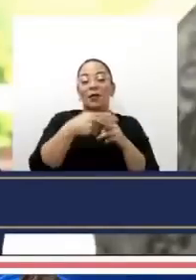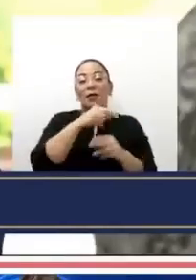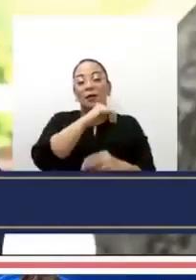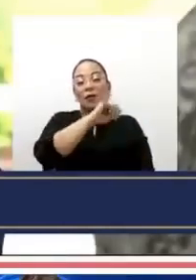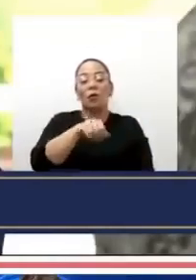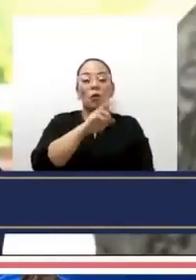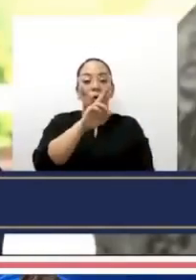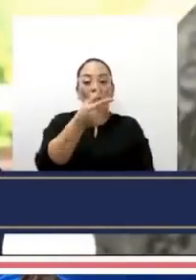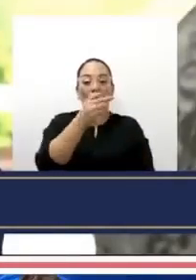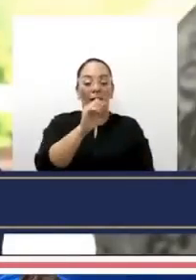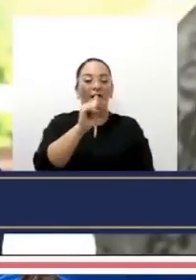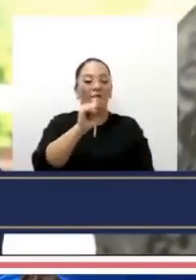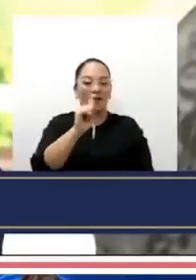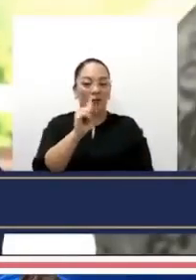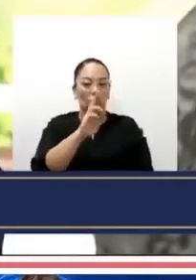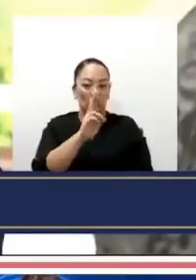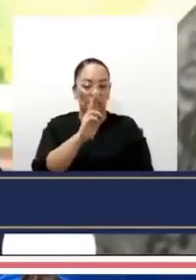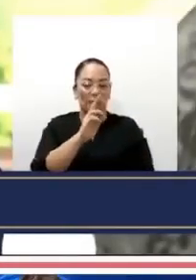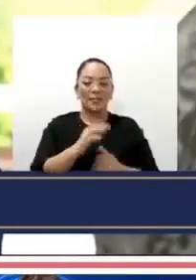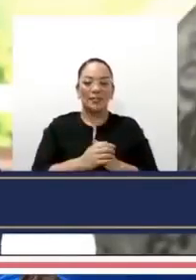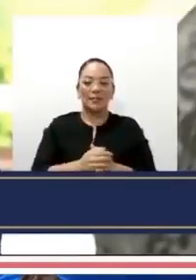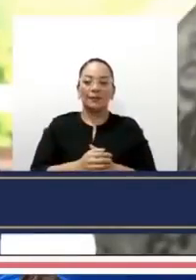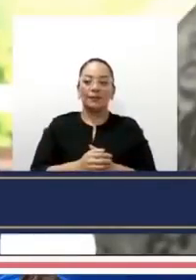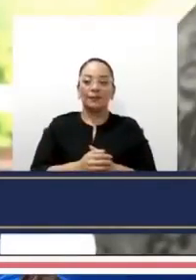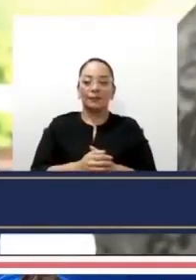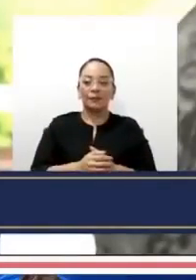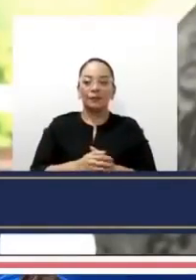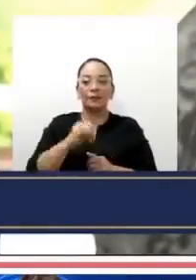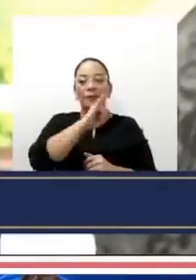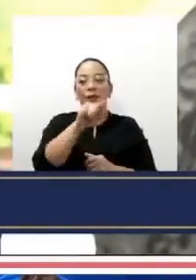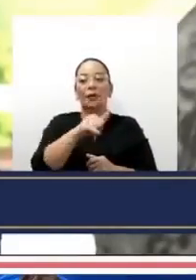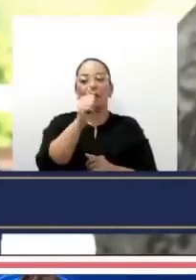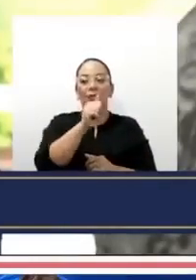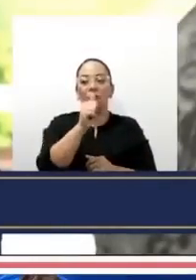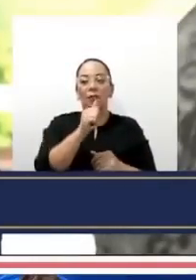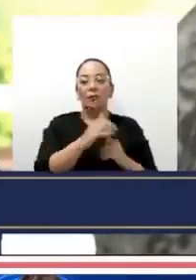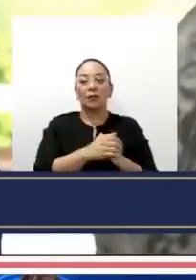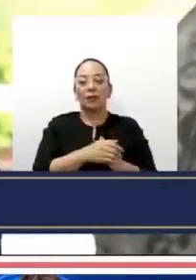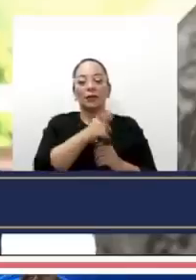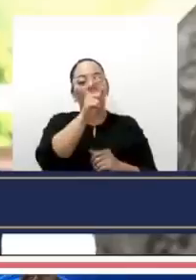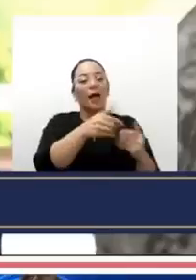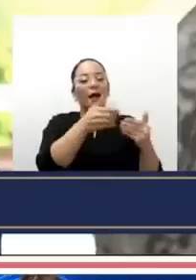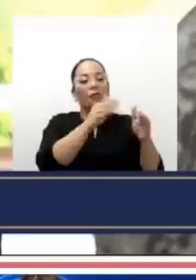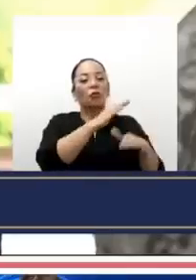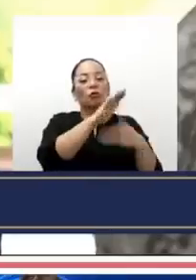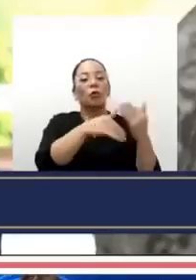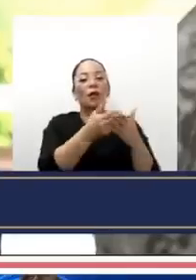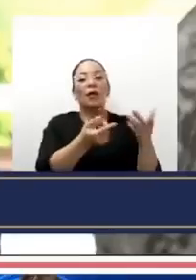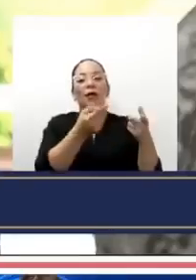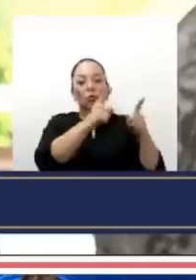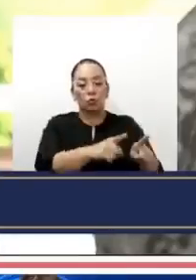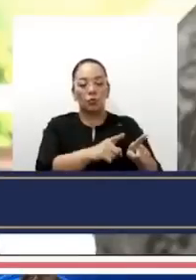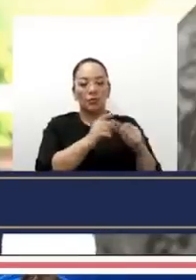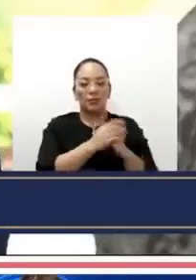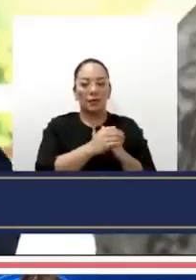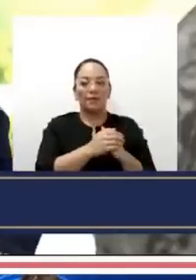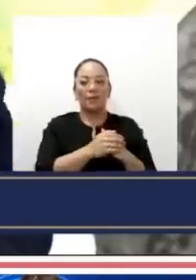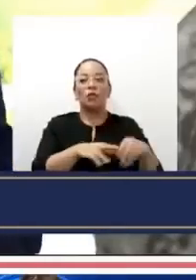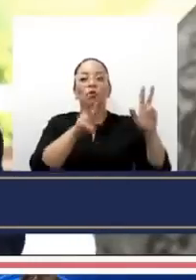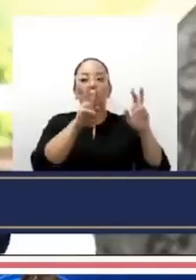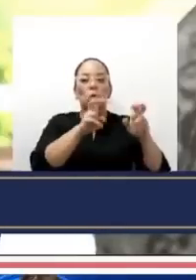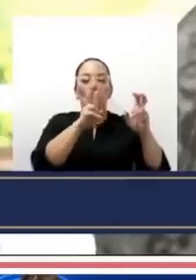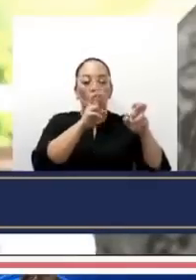Jorge Alberto Rodríguez Fonseca. Don Jorge Alberto Rodríguez Fonseca es el que abrió toda la causa de lo de las